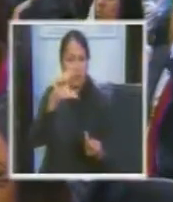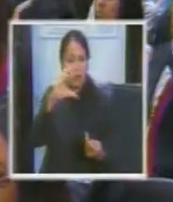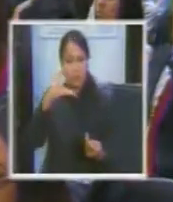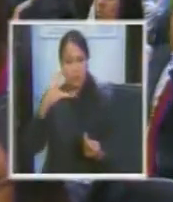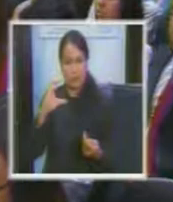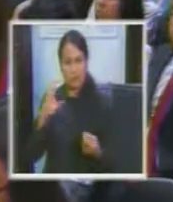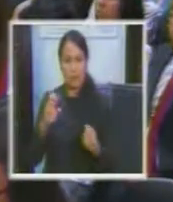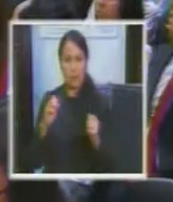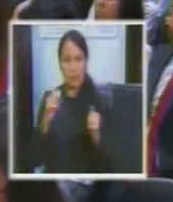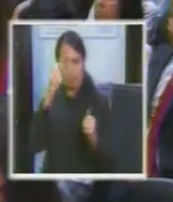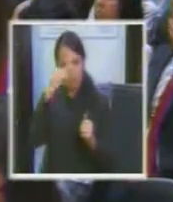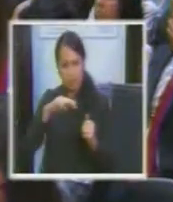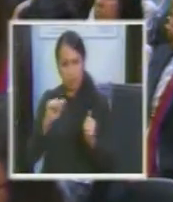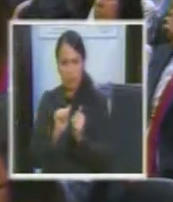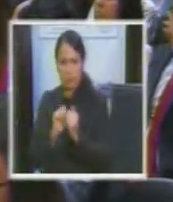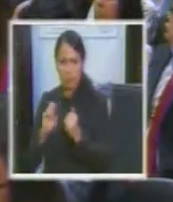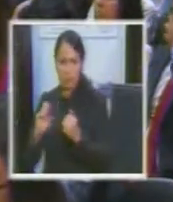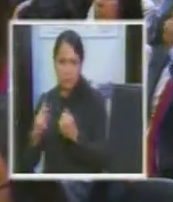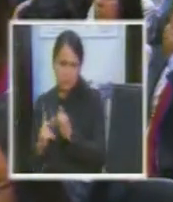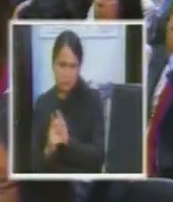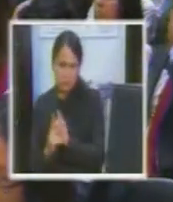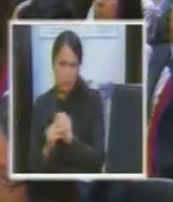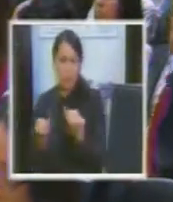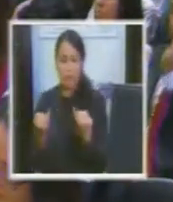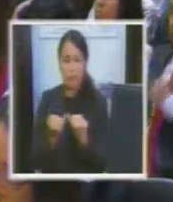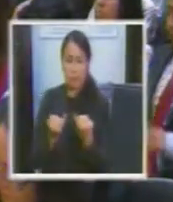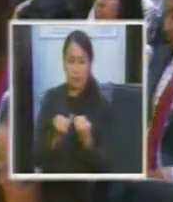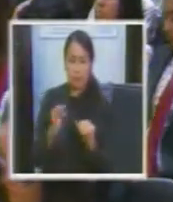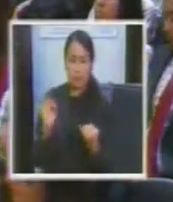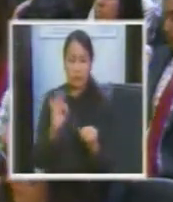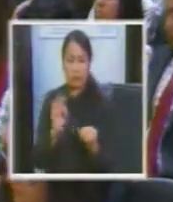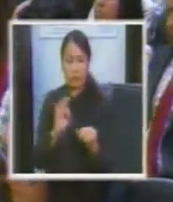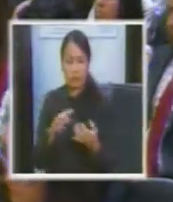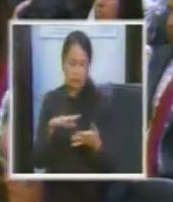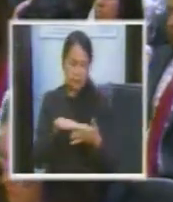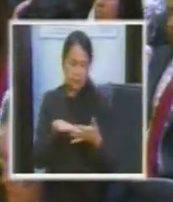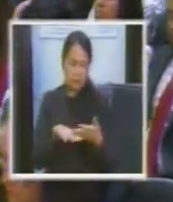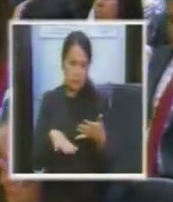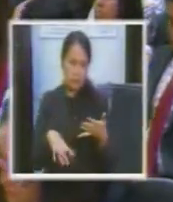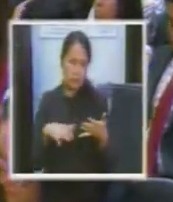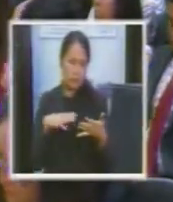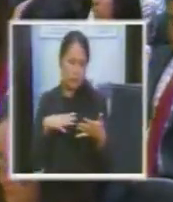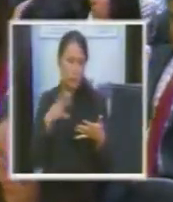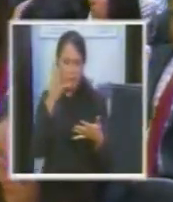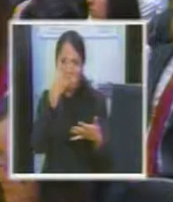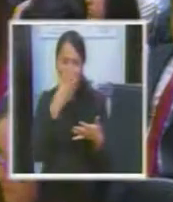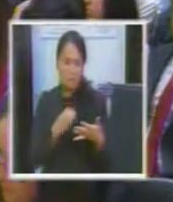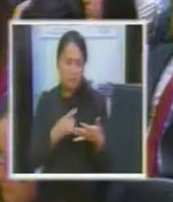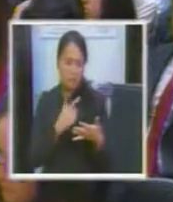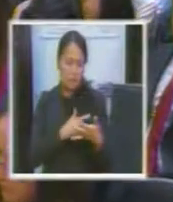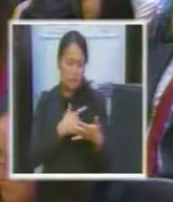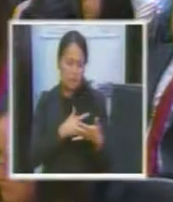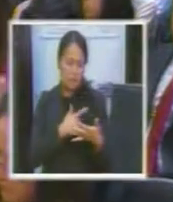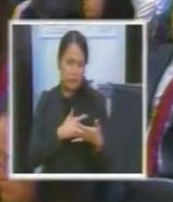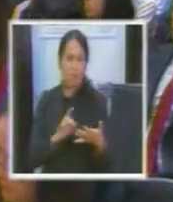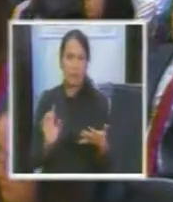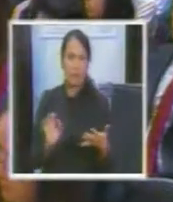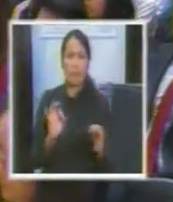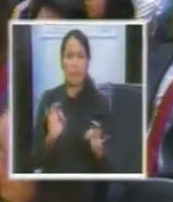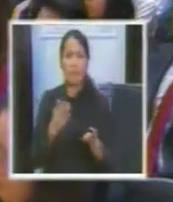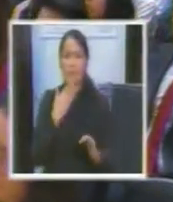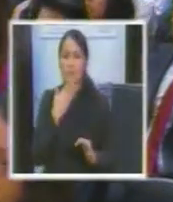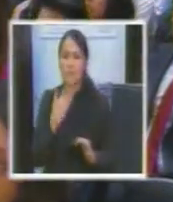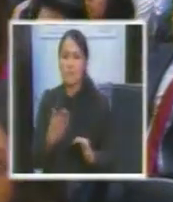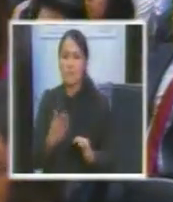y la Unión Europea, y que los seducidos por la nomenclatura de las abreviaciones y las siglas consideran